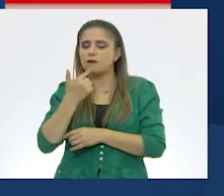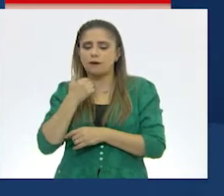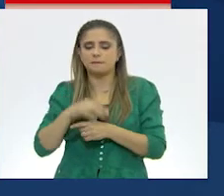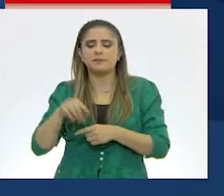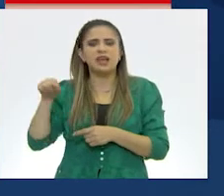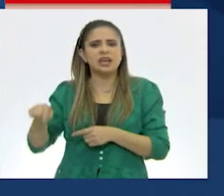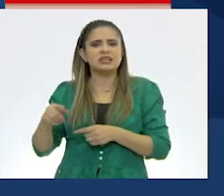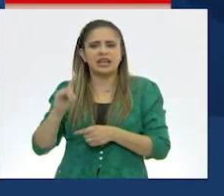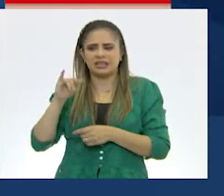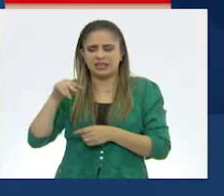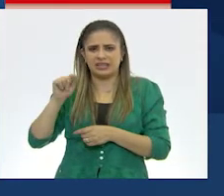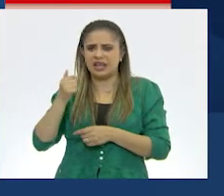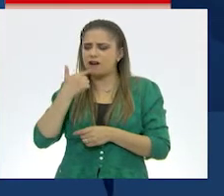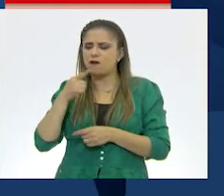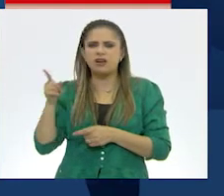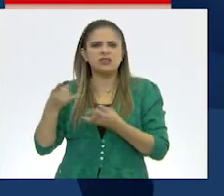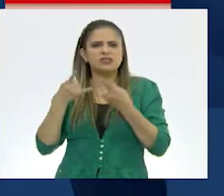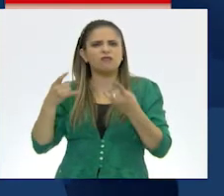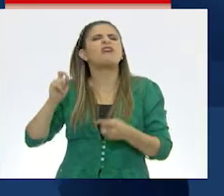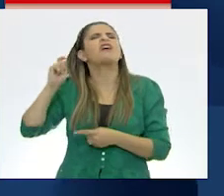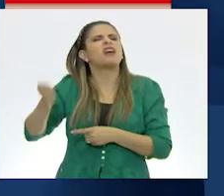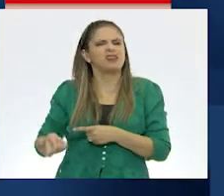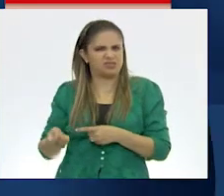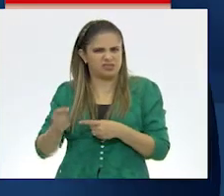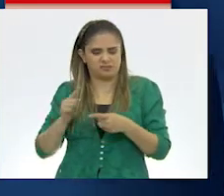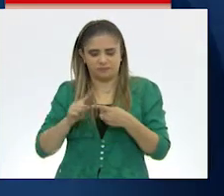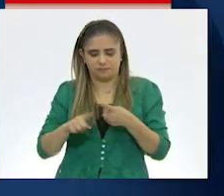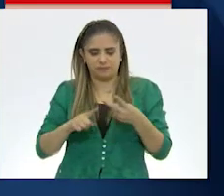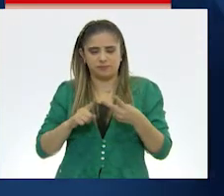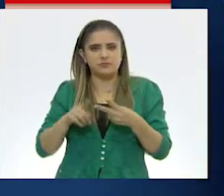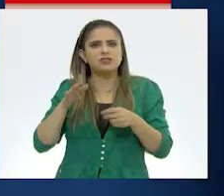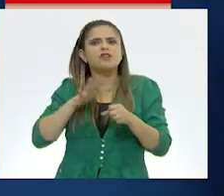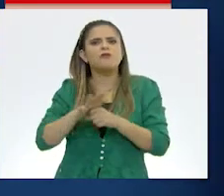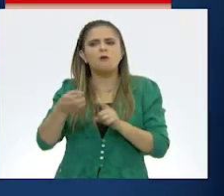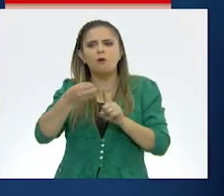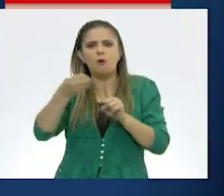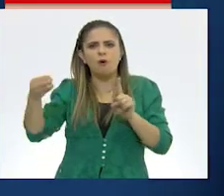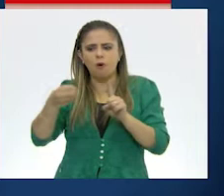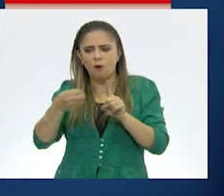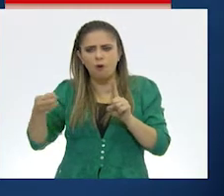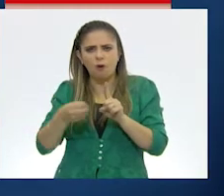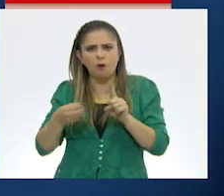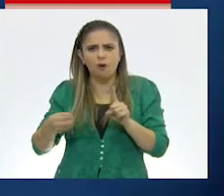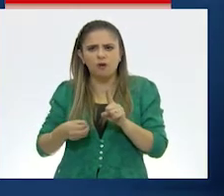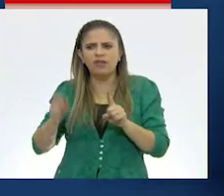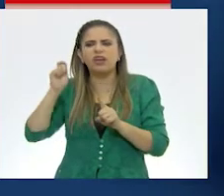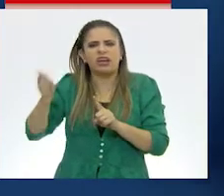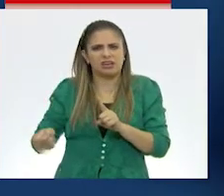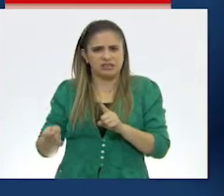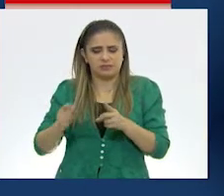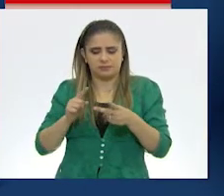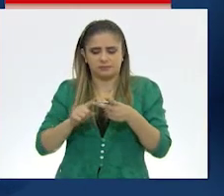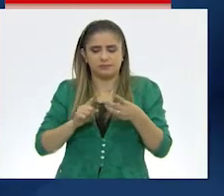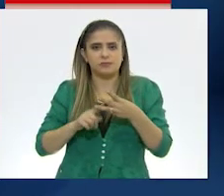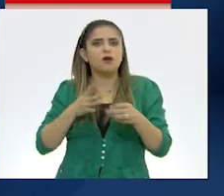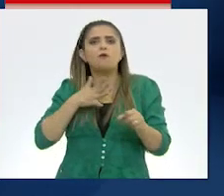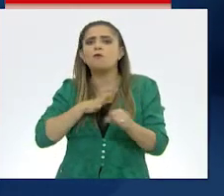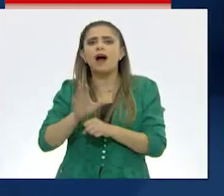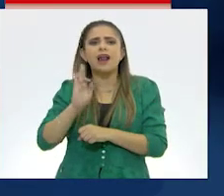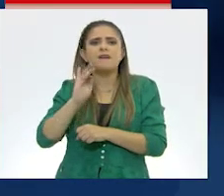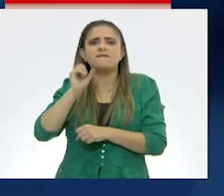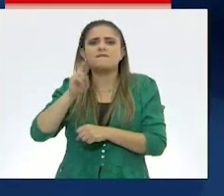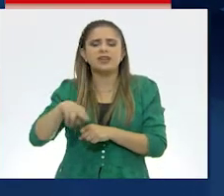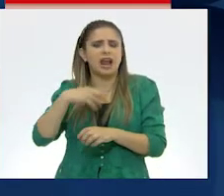trata la historia que presenta el cuento? ¿En qué orden se presentan los acontecimientos? ¿Cuál es el desenlace del